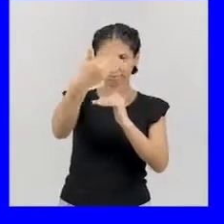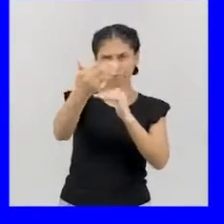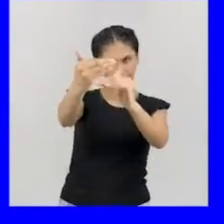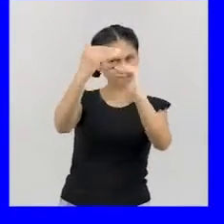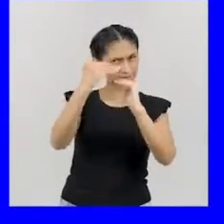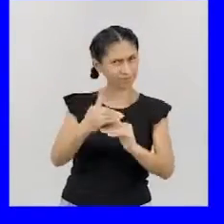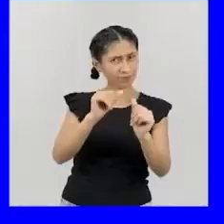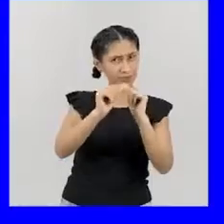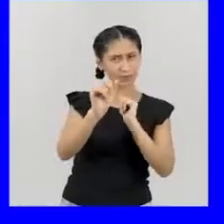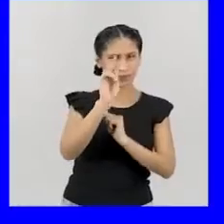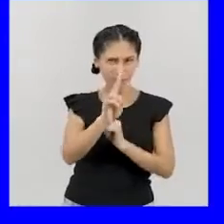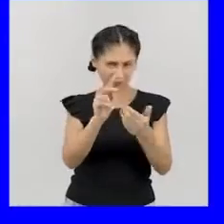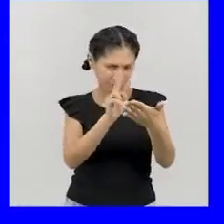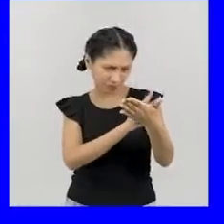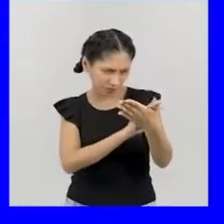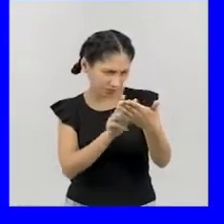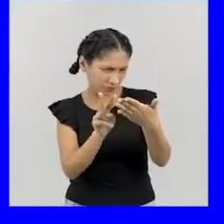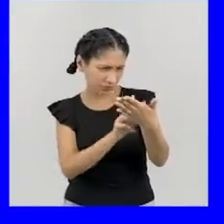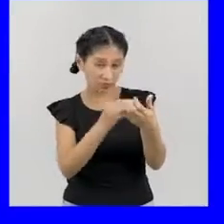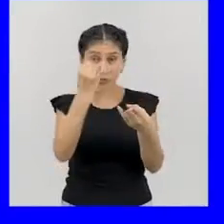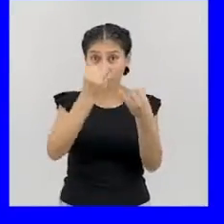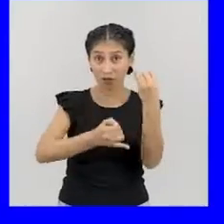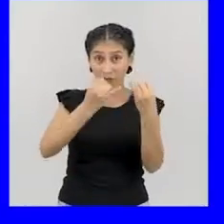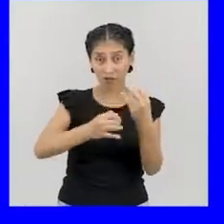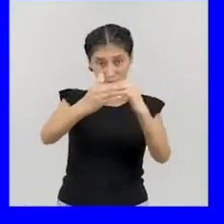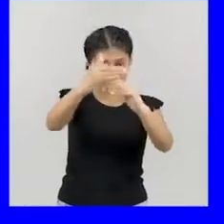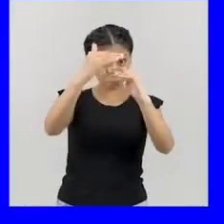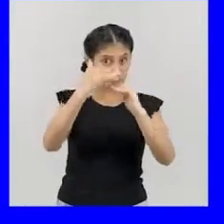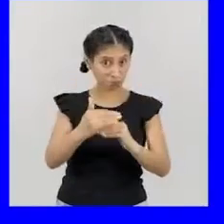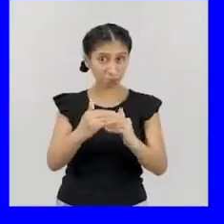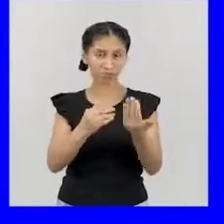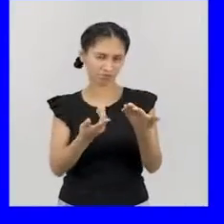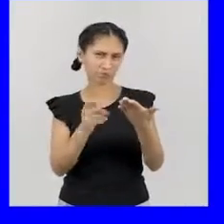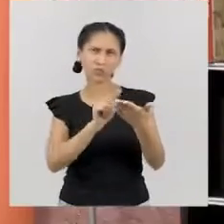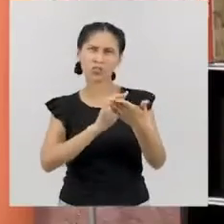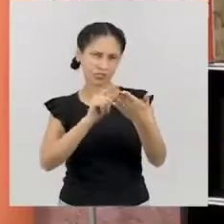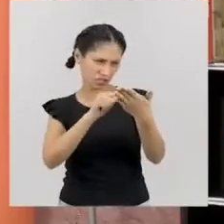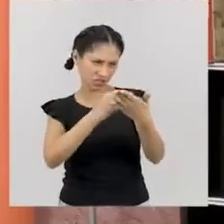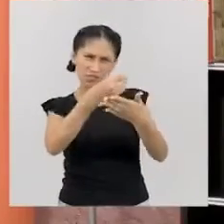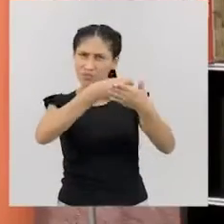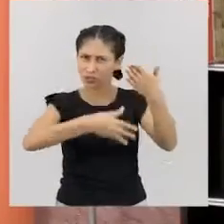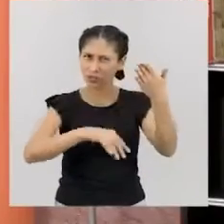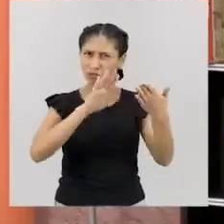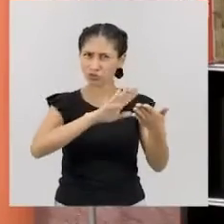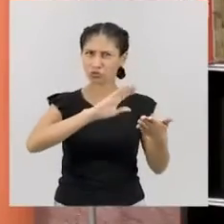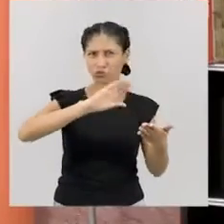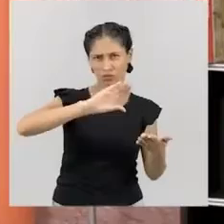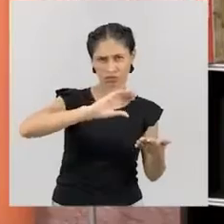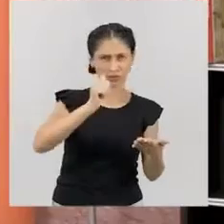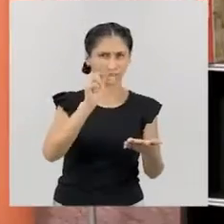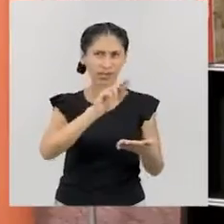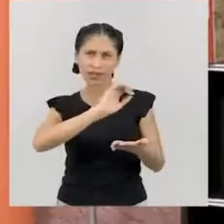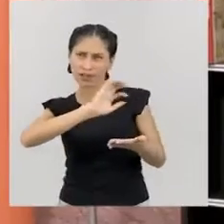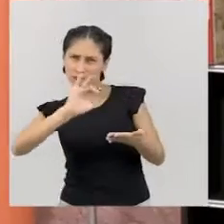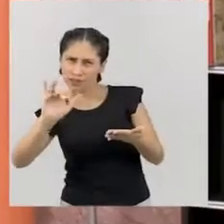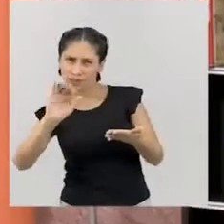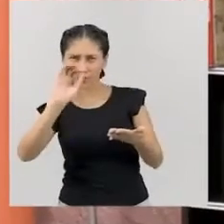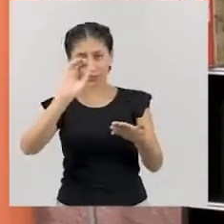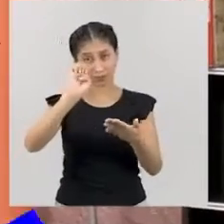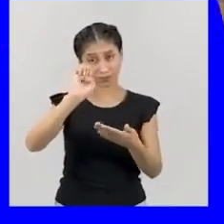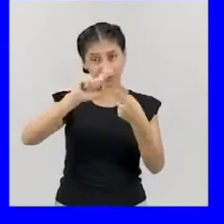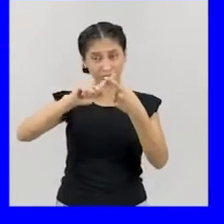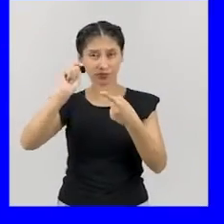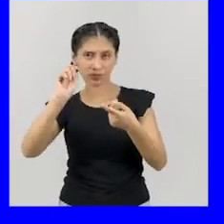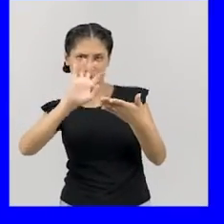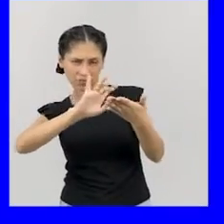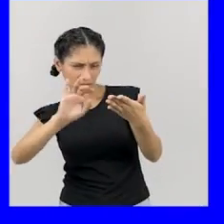más corresponden al desarrollo y finalmente el párrafo de conclusión. Las características externas también nos hacen recordar